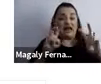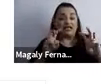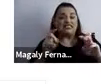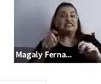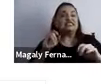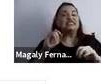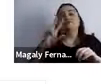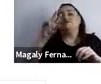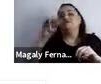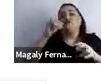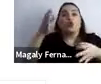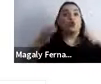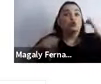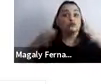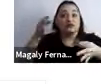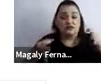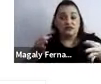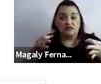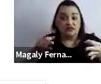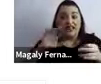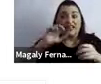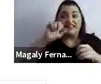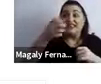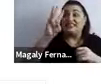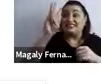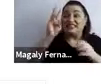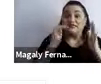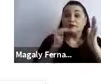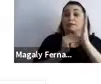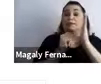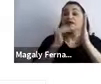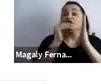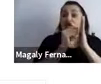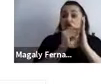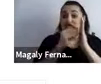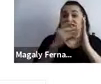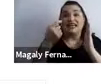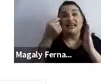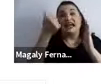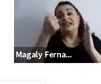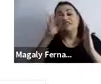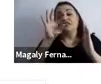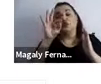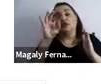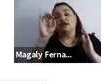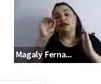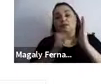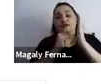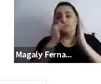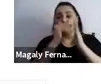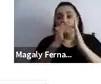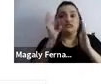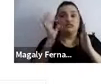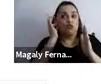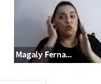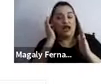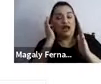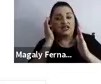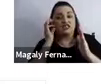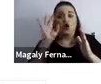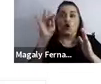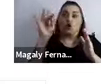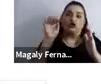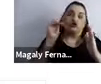es de 16 millones, casi 9 millones en mujeres, 8 millones en hombres